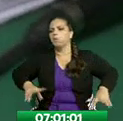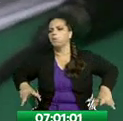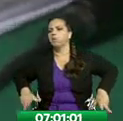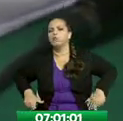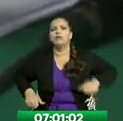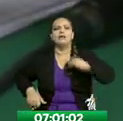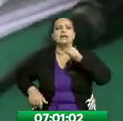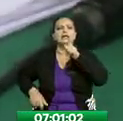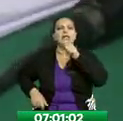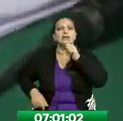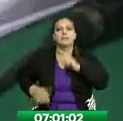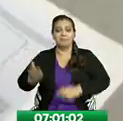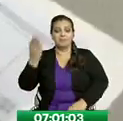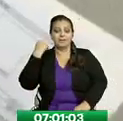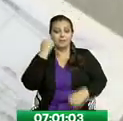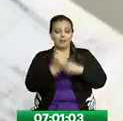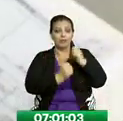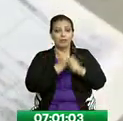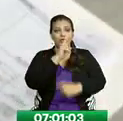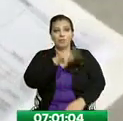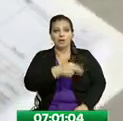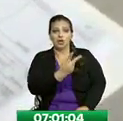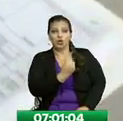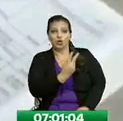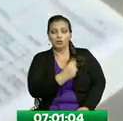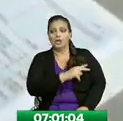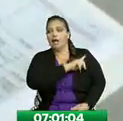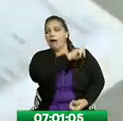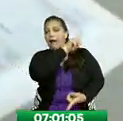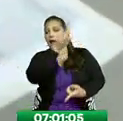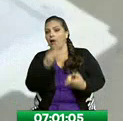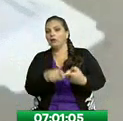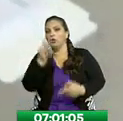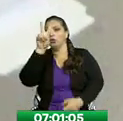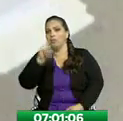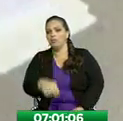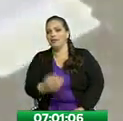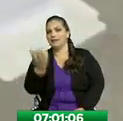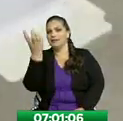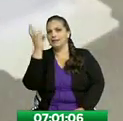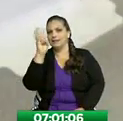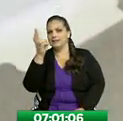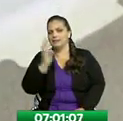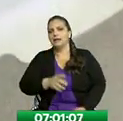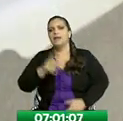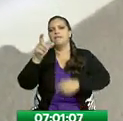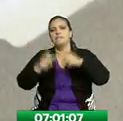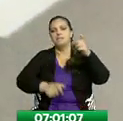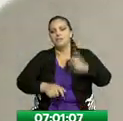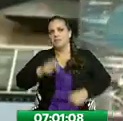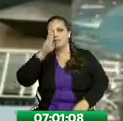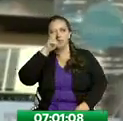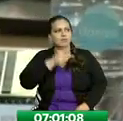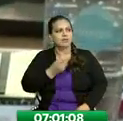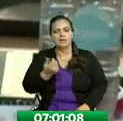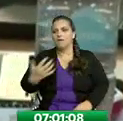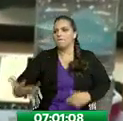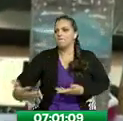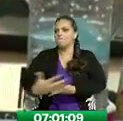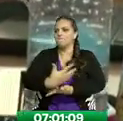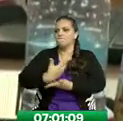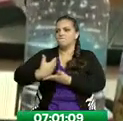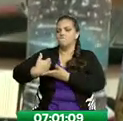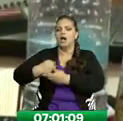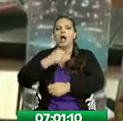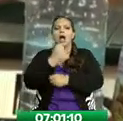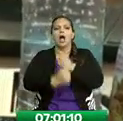como arroz verde, se pretende establecer supuestos aportes económicos privados no justificados para campañas electorales en el correísmo, a